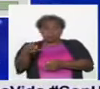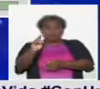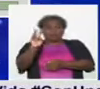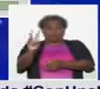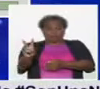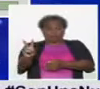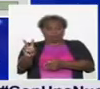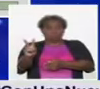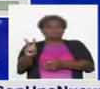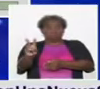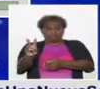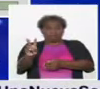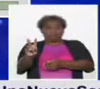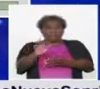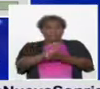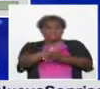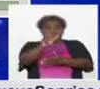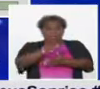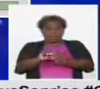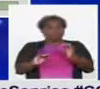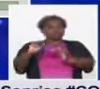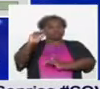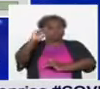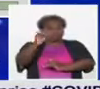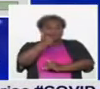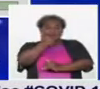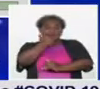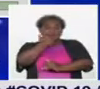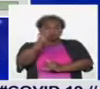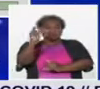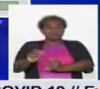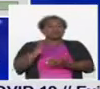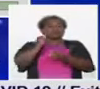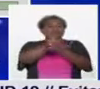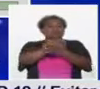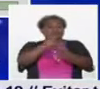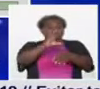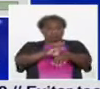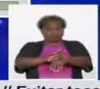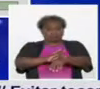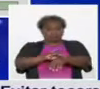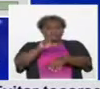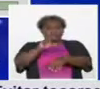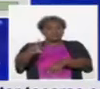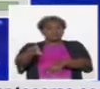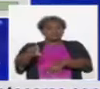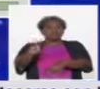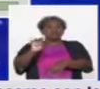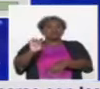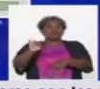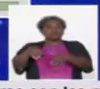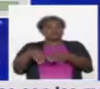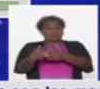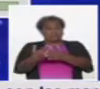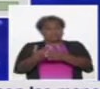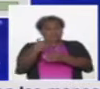la tasa más alta de incidencia de casos confirmados en los últimos 15 días en nuestro